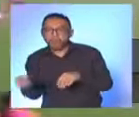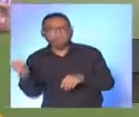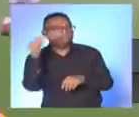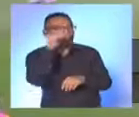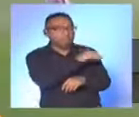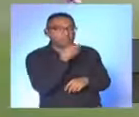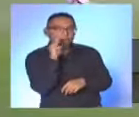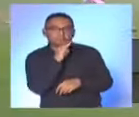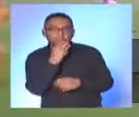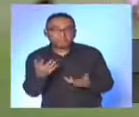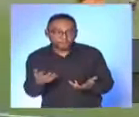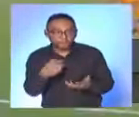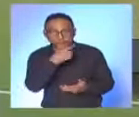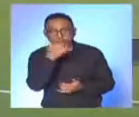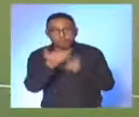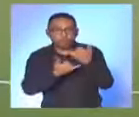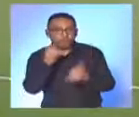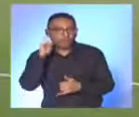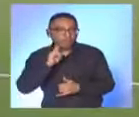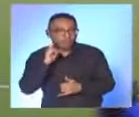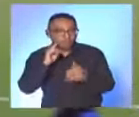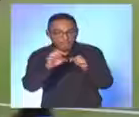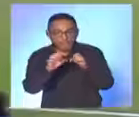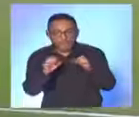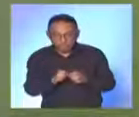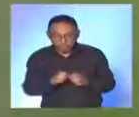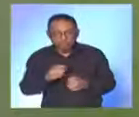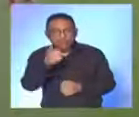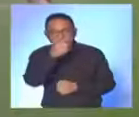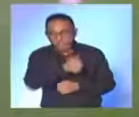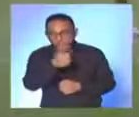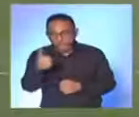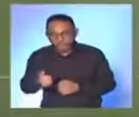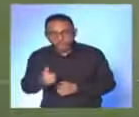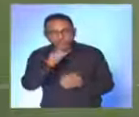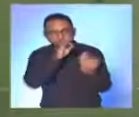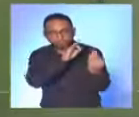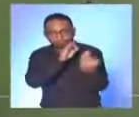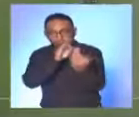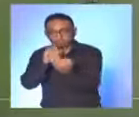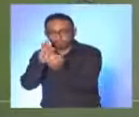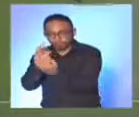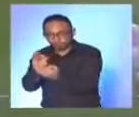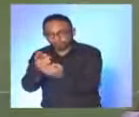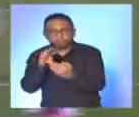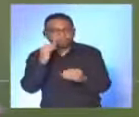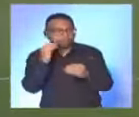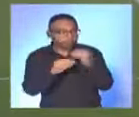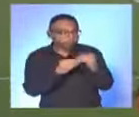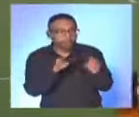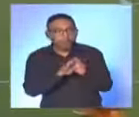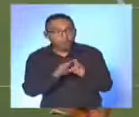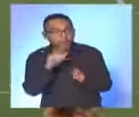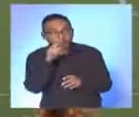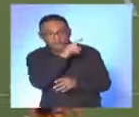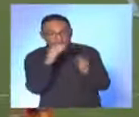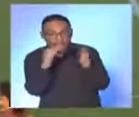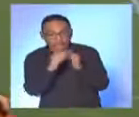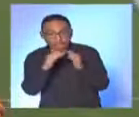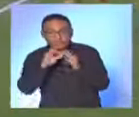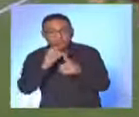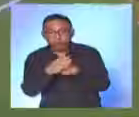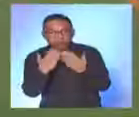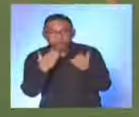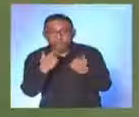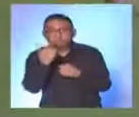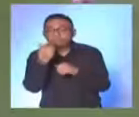Con respecto a las jugadoras del equipo, se negociará en lo individual, aunque no en las mejores condiciones, pues allá no tendrá facilidades de casa club y solo se les aumentará un poco el